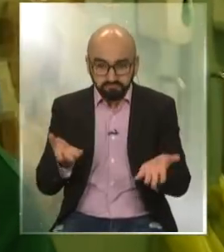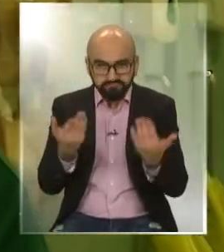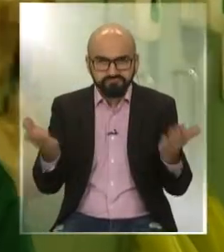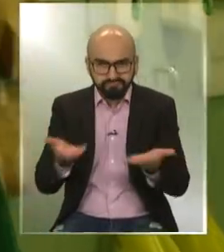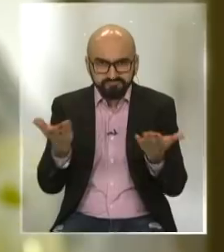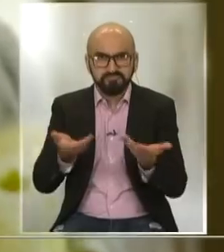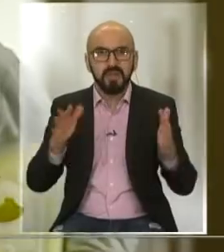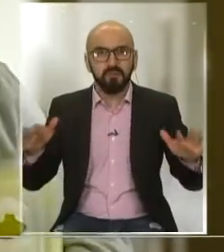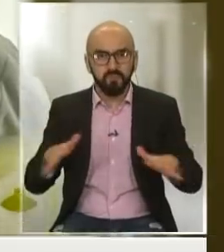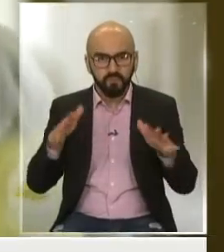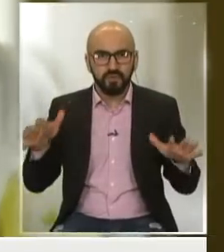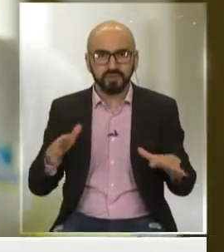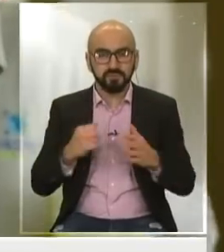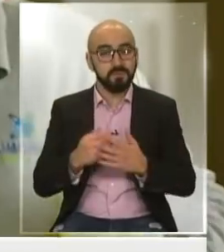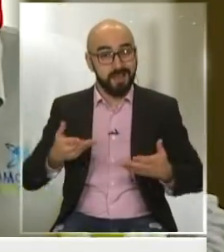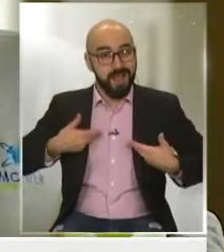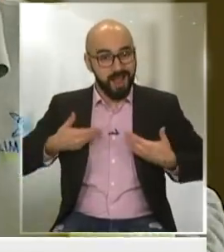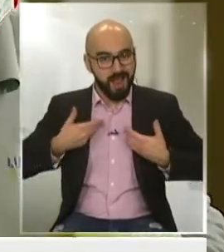nuestros pacientes.